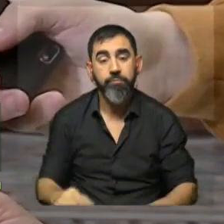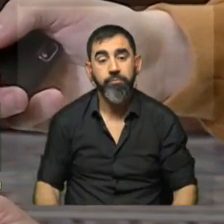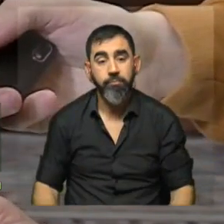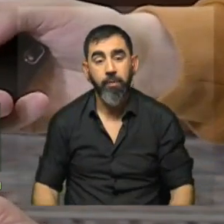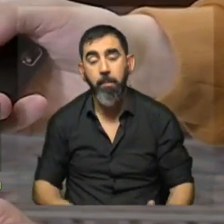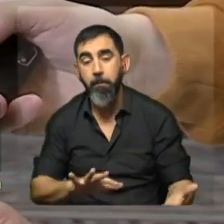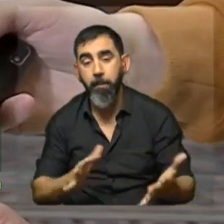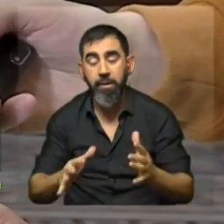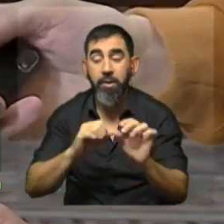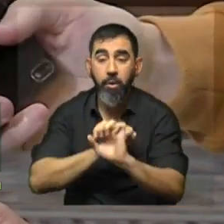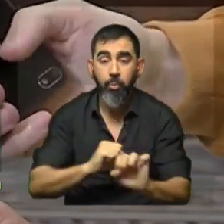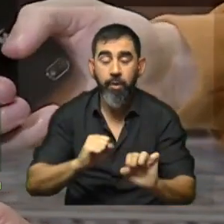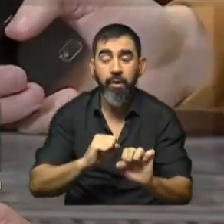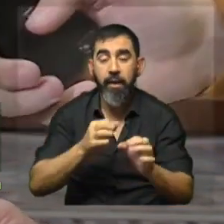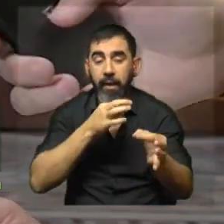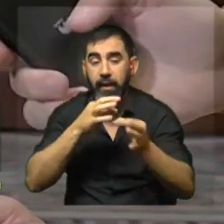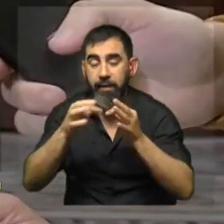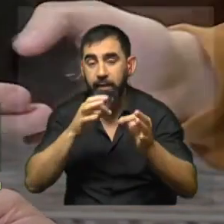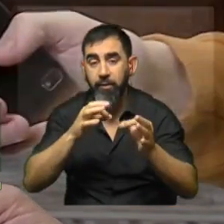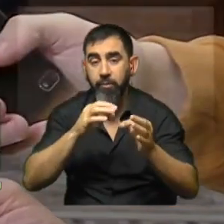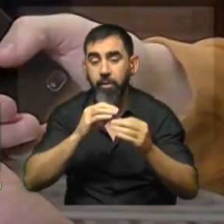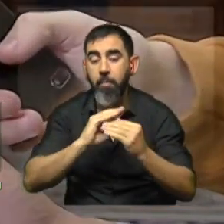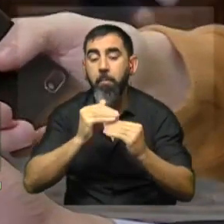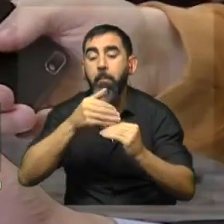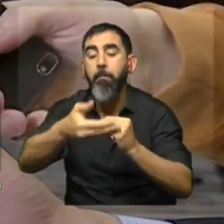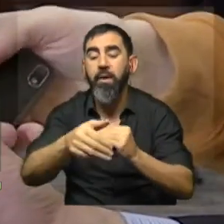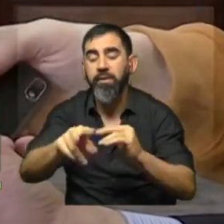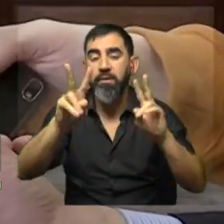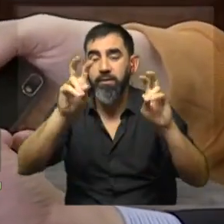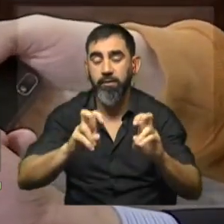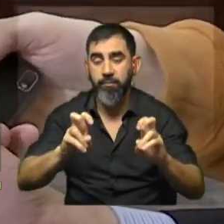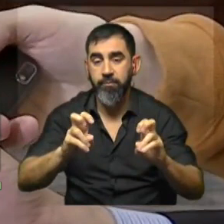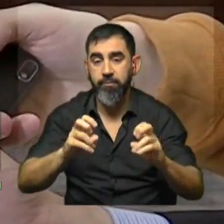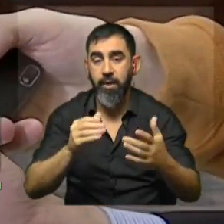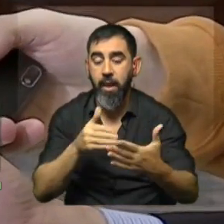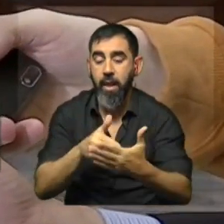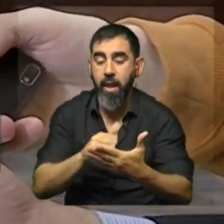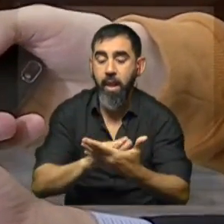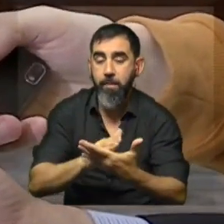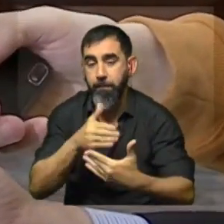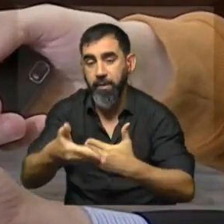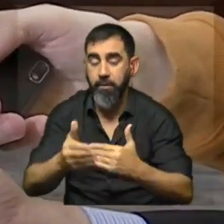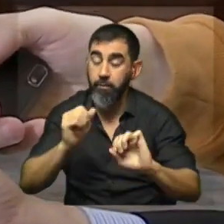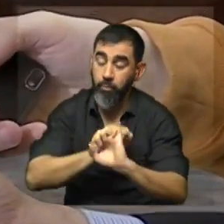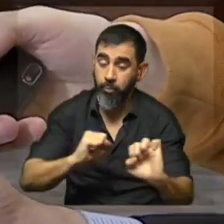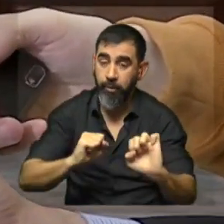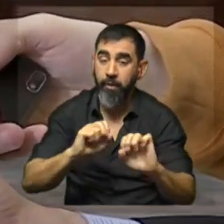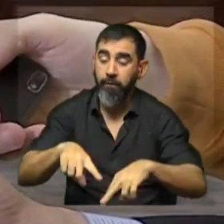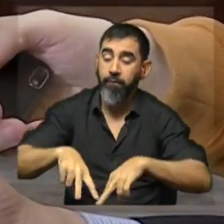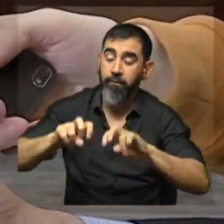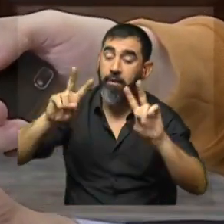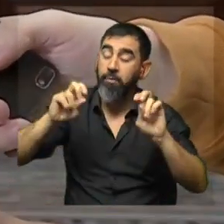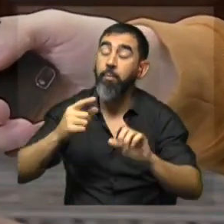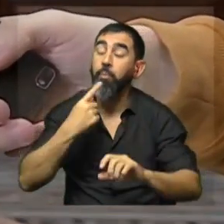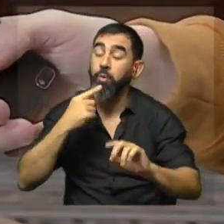ser que acá puede llegar a haber criterios que exceden ese tipo de lógicas y entran quizás en un terreno que hay que analizar desde el punto de